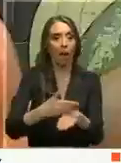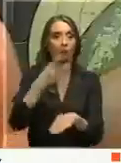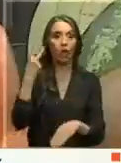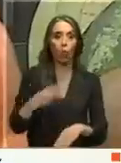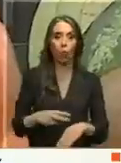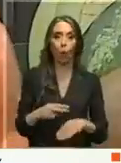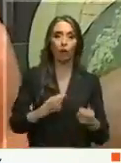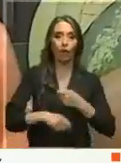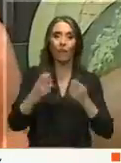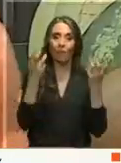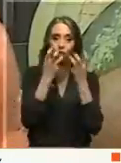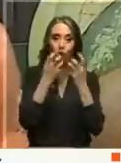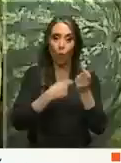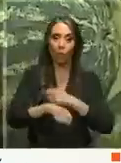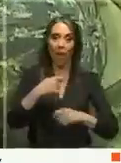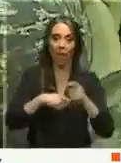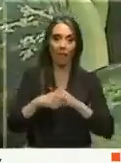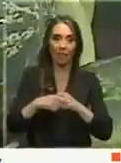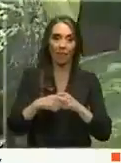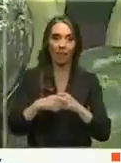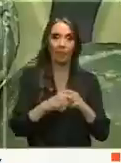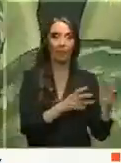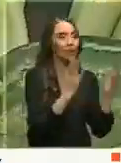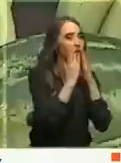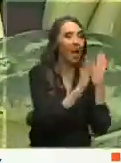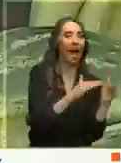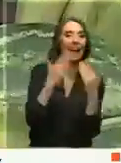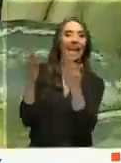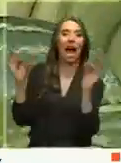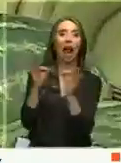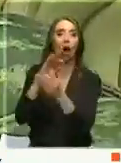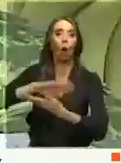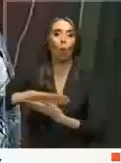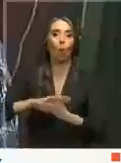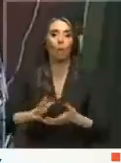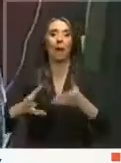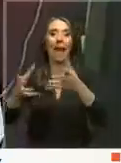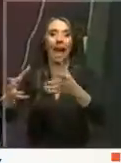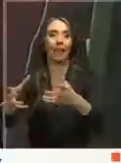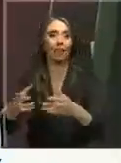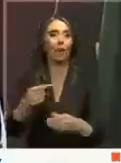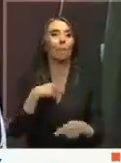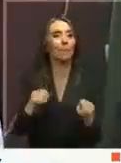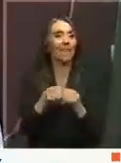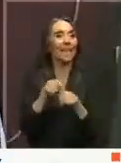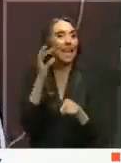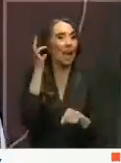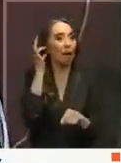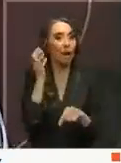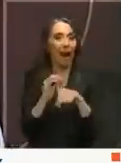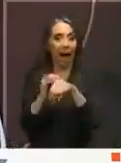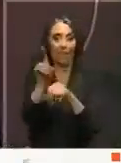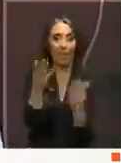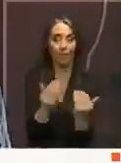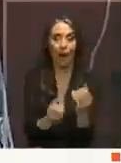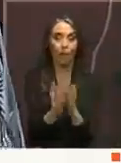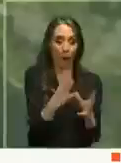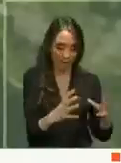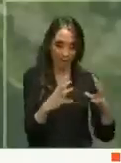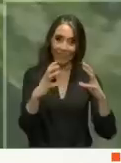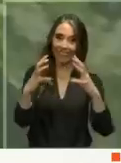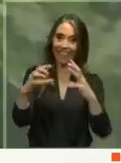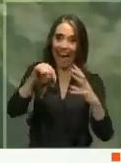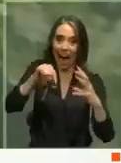las fruterías donde las venden, las llevará de regalo de cumpleaños. Hermana, esperamos que te llevo la novedad, la